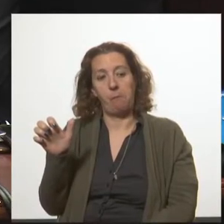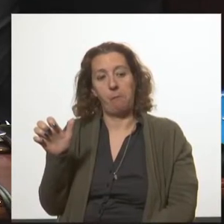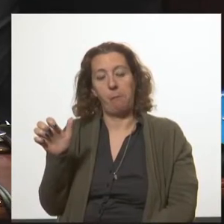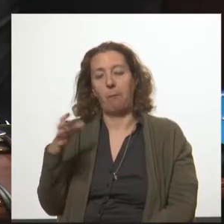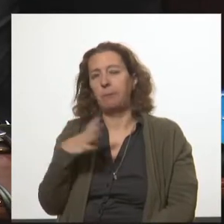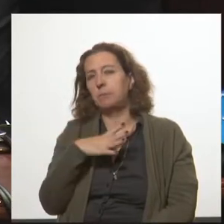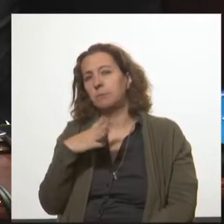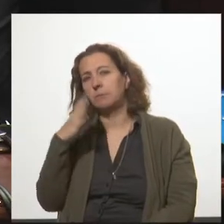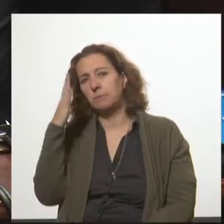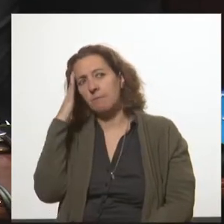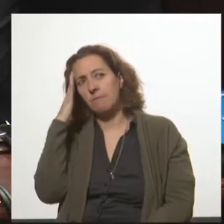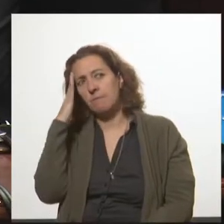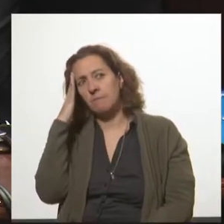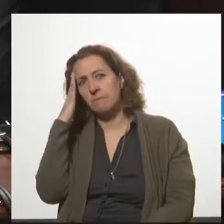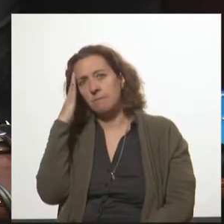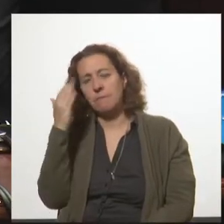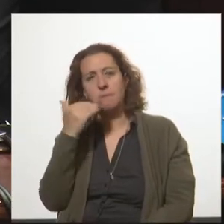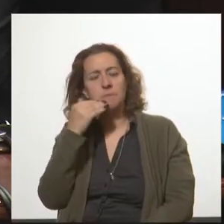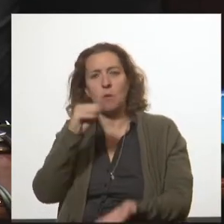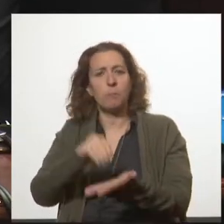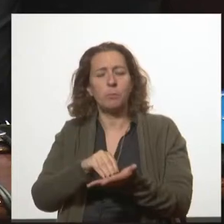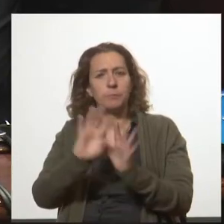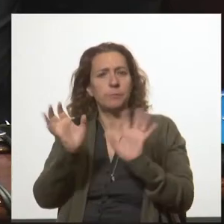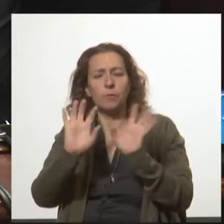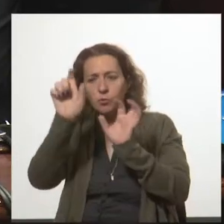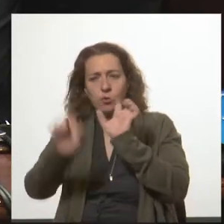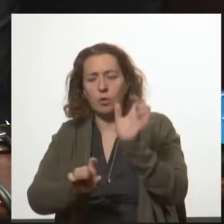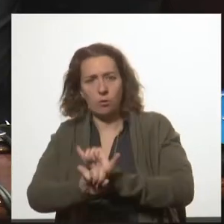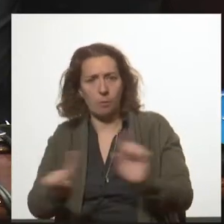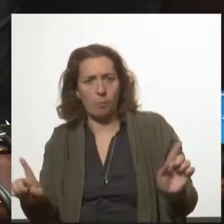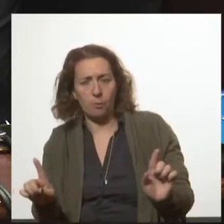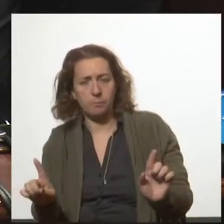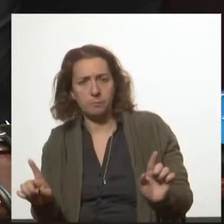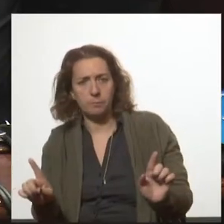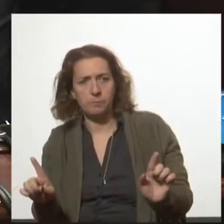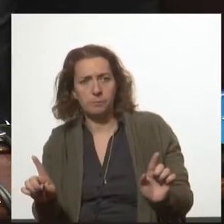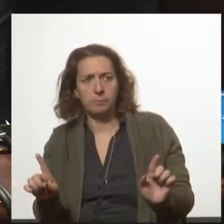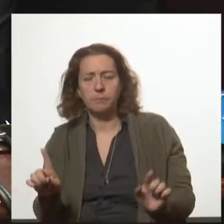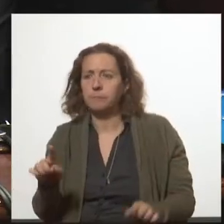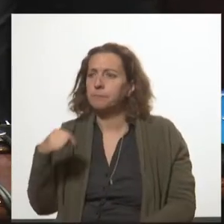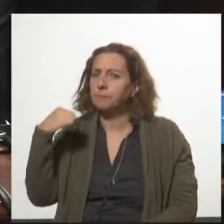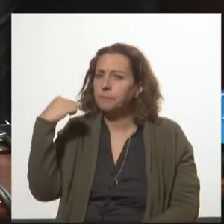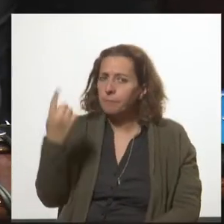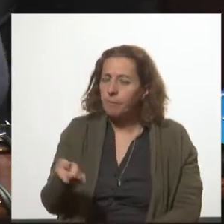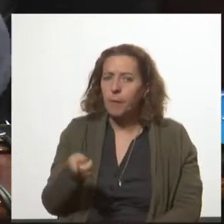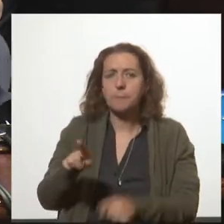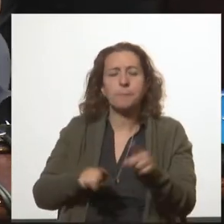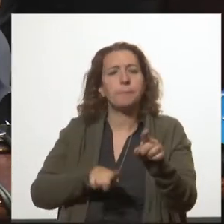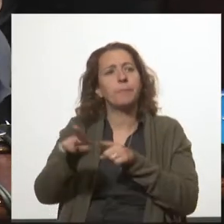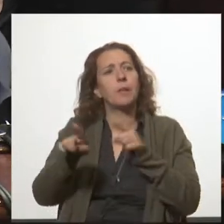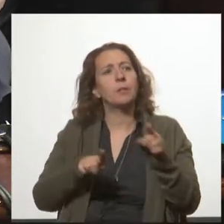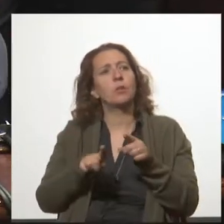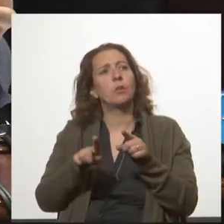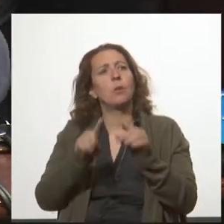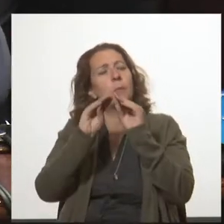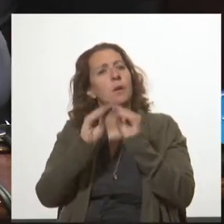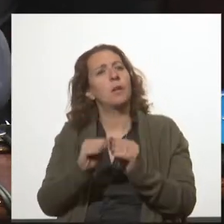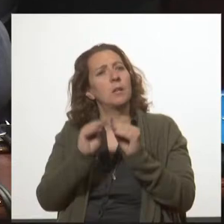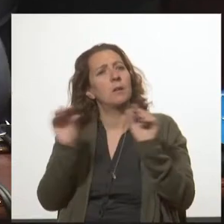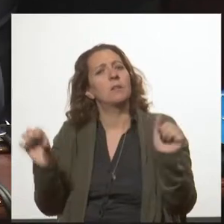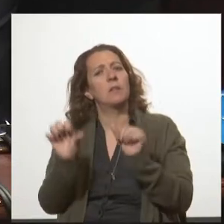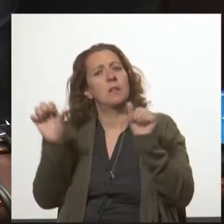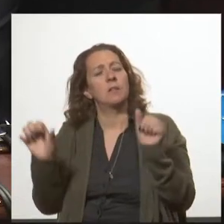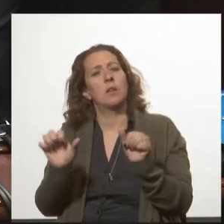este contenido no pone ni siquiera los funcionarios o sea luego la gestión operativa se hace con